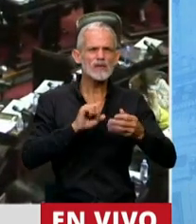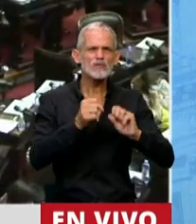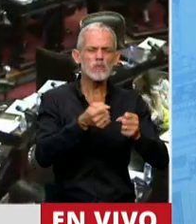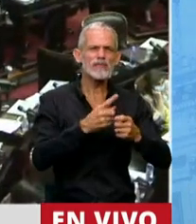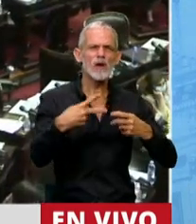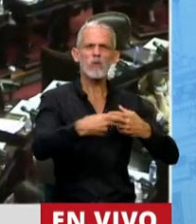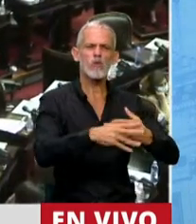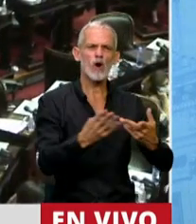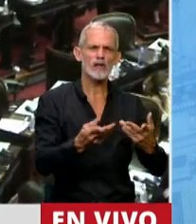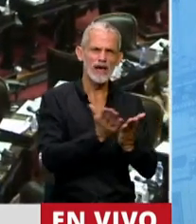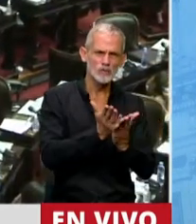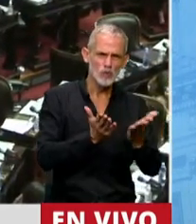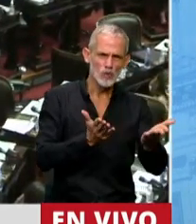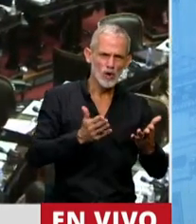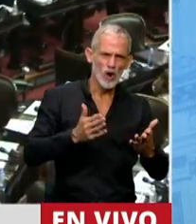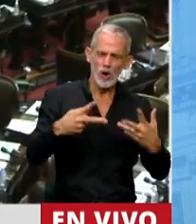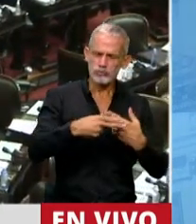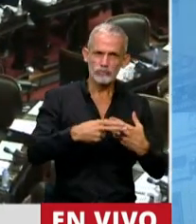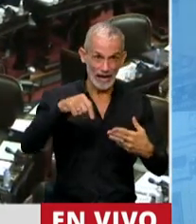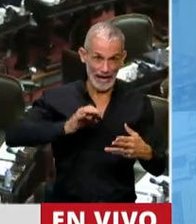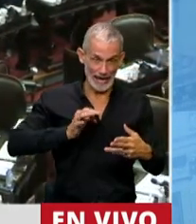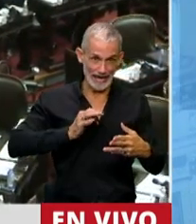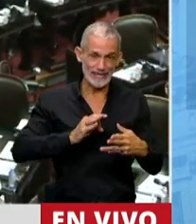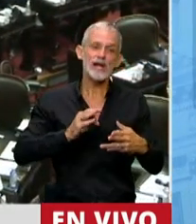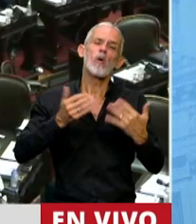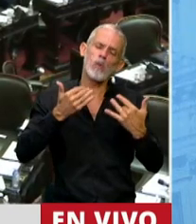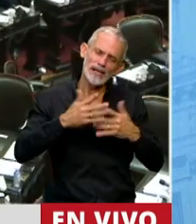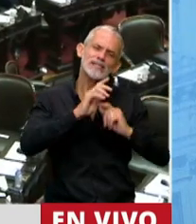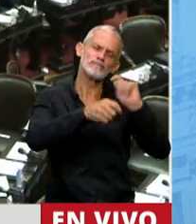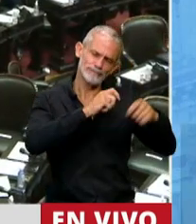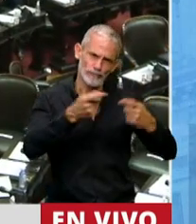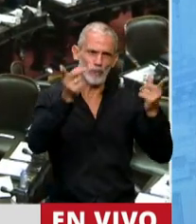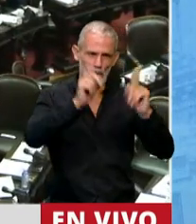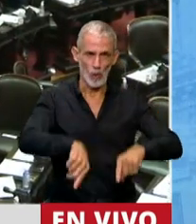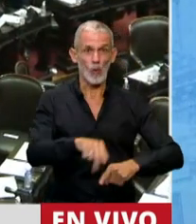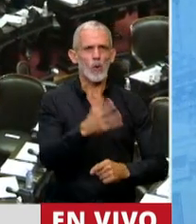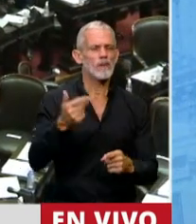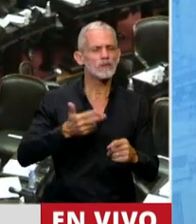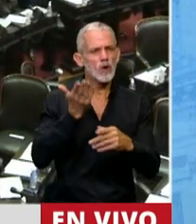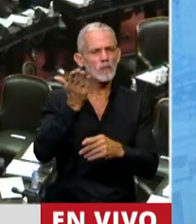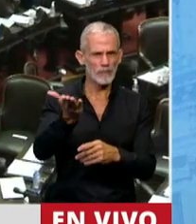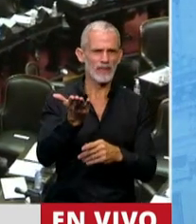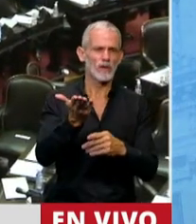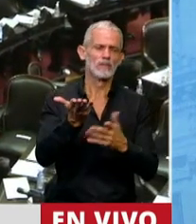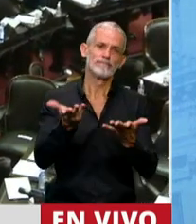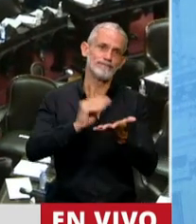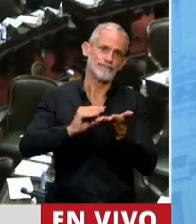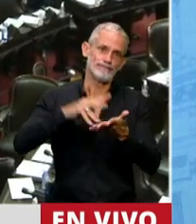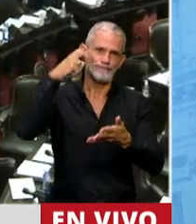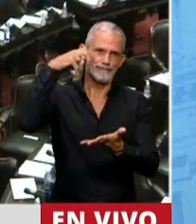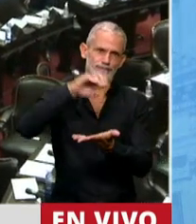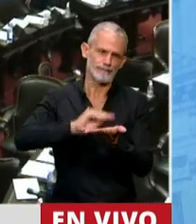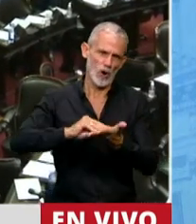becas? Ya sé que este año lo más probable es que se entreguen las becas, pero le pido a la administración de esta